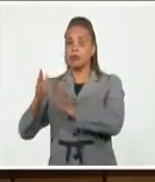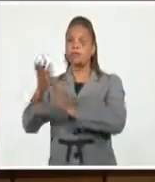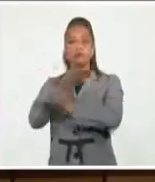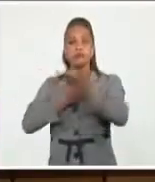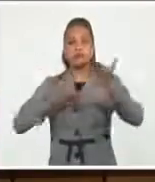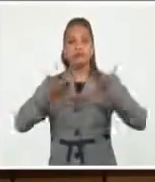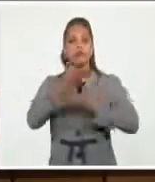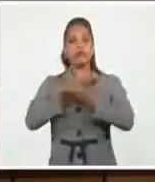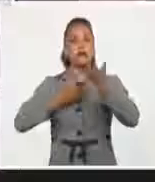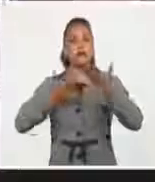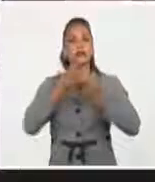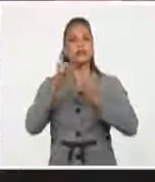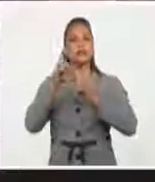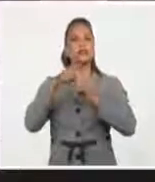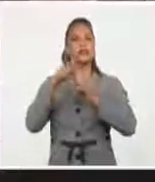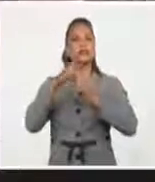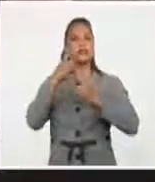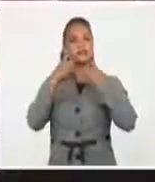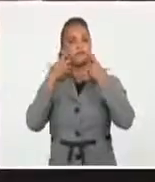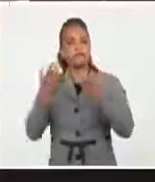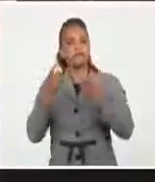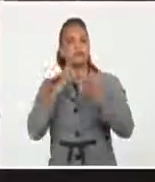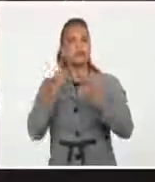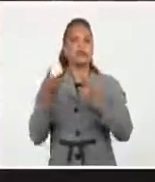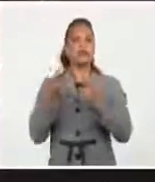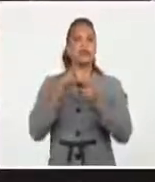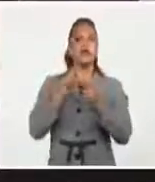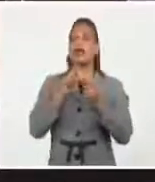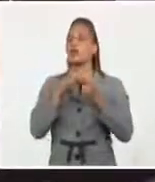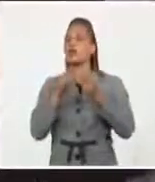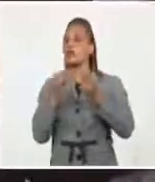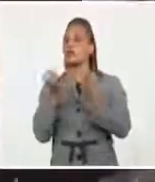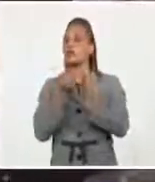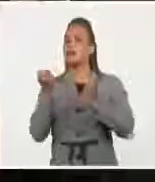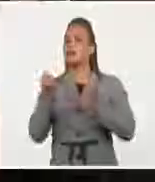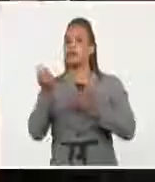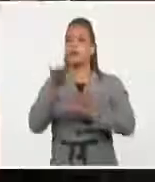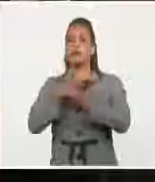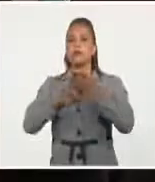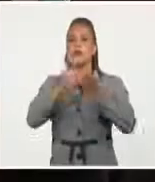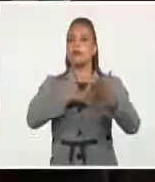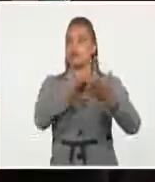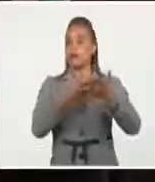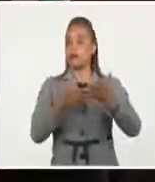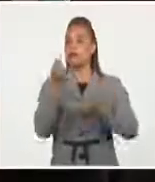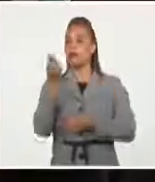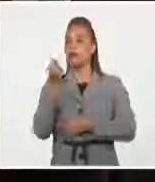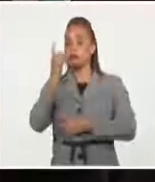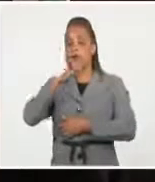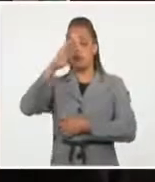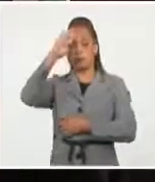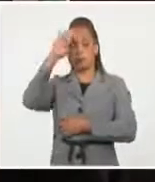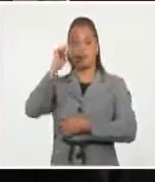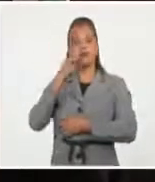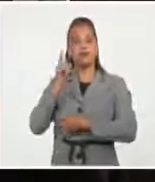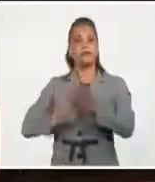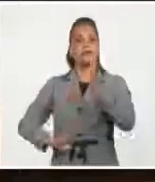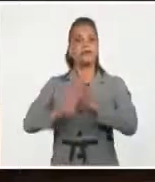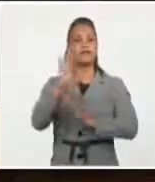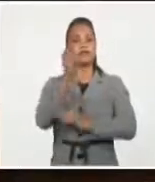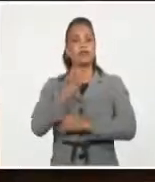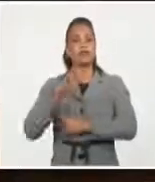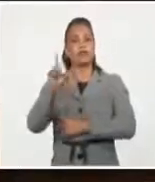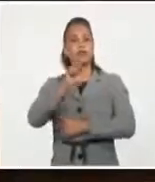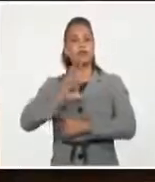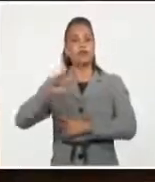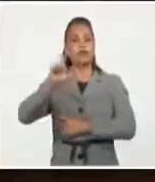en temáticas cruciales que van desde la actualización de la conceptualización del modelo económico y social cubano de desarrollo socialista